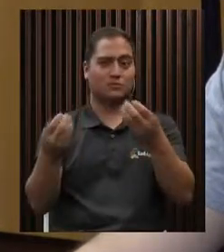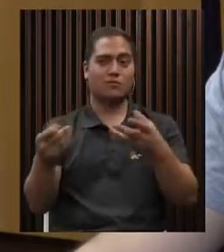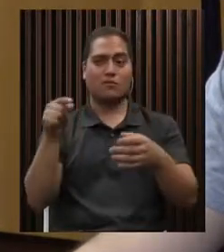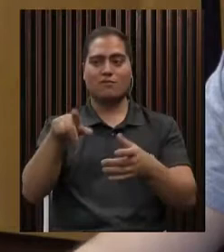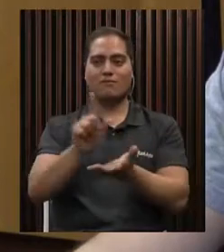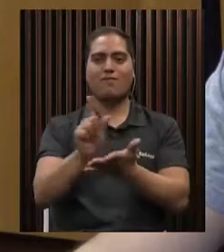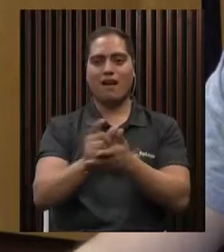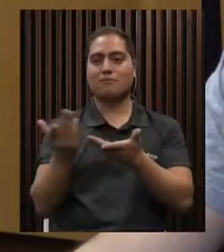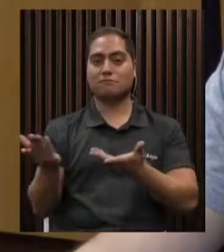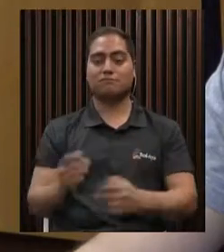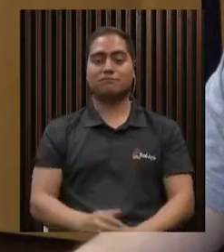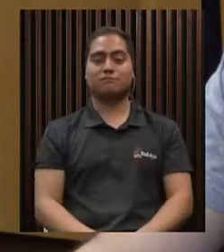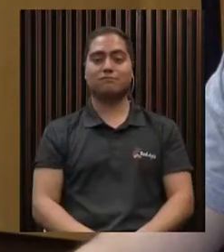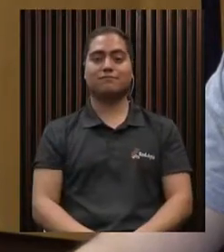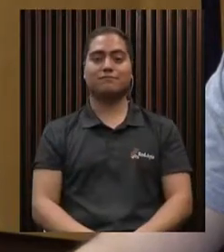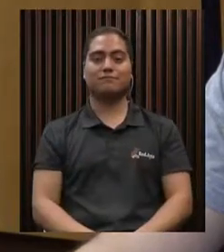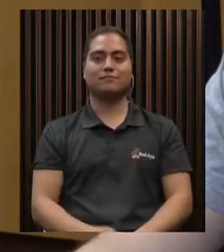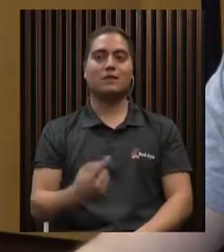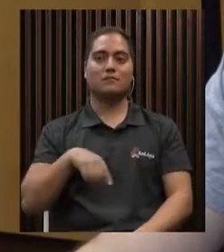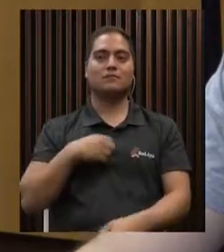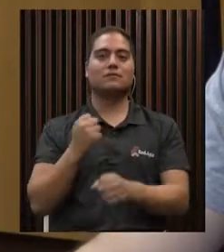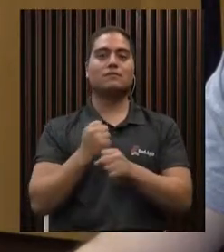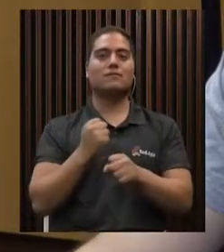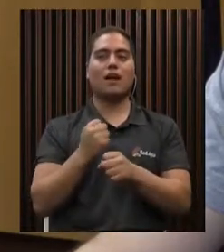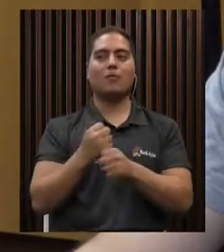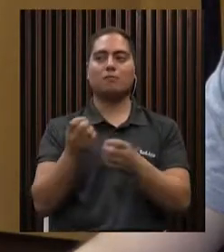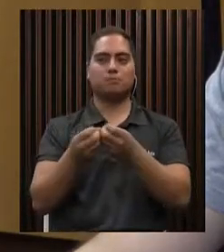y trabajamos en muchos de ellos,